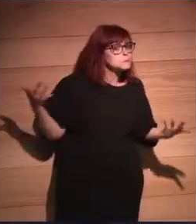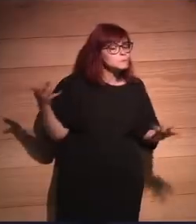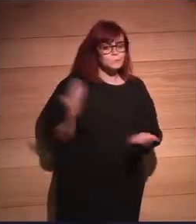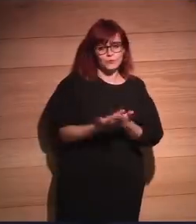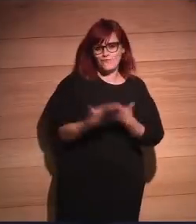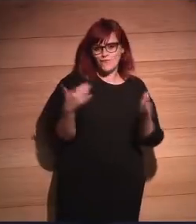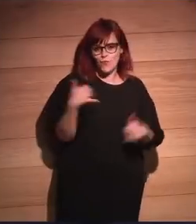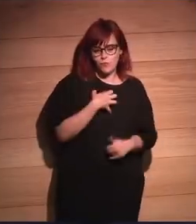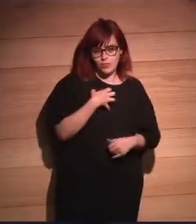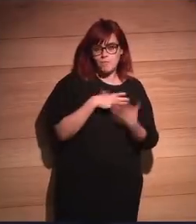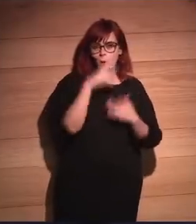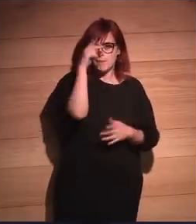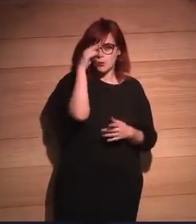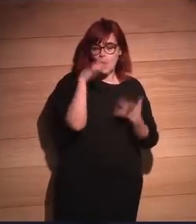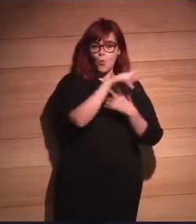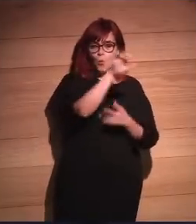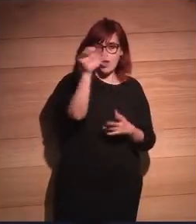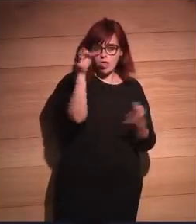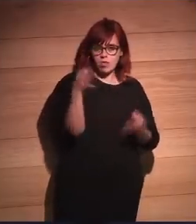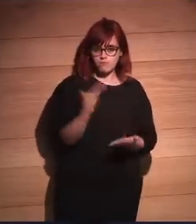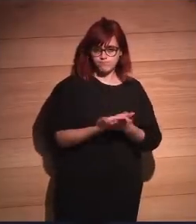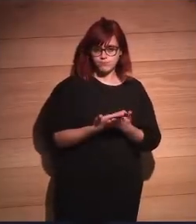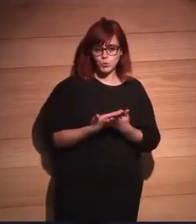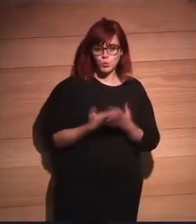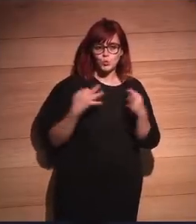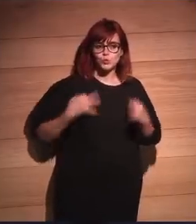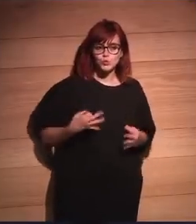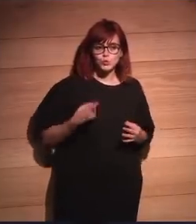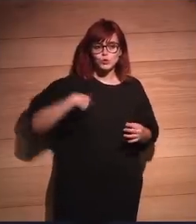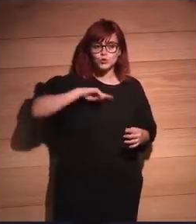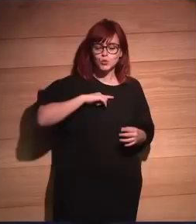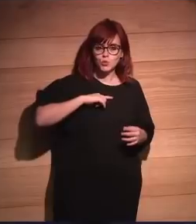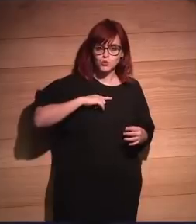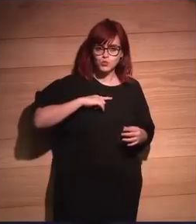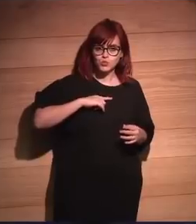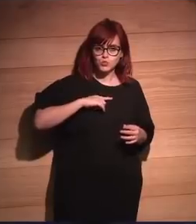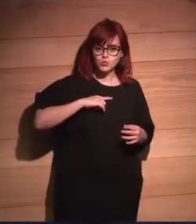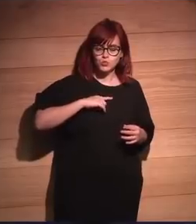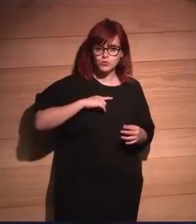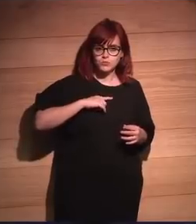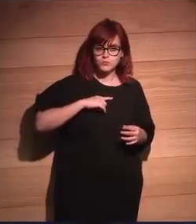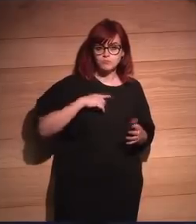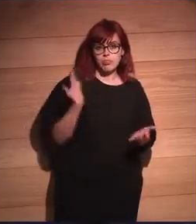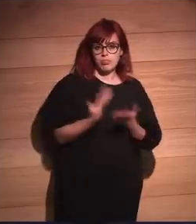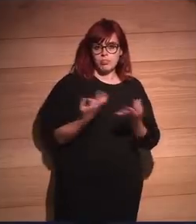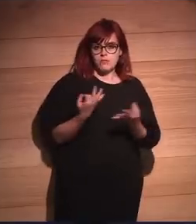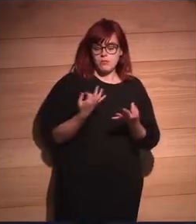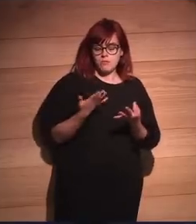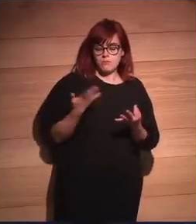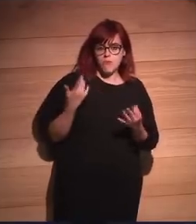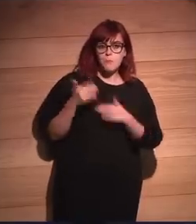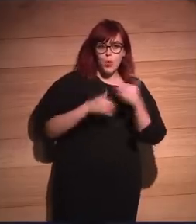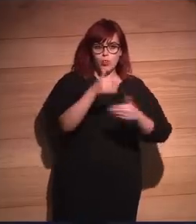nadie. Bueno, estas son las preocupaciones de la Unión Europea, hasta el punto de que nosotros hemos tenido que